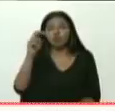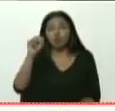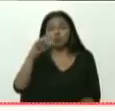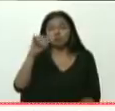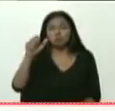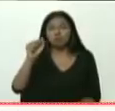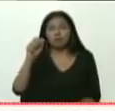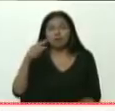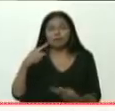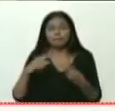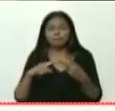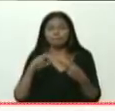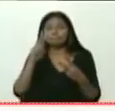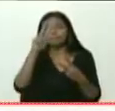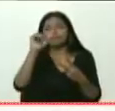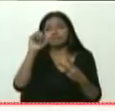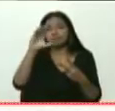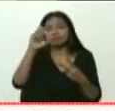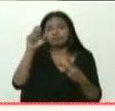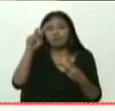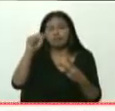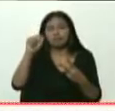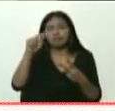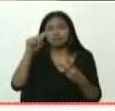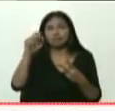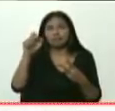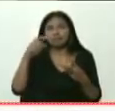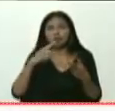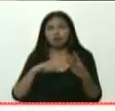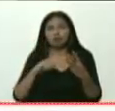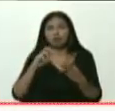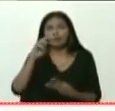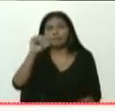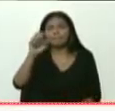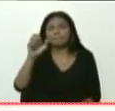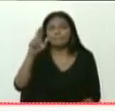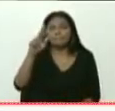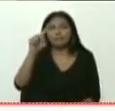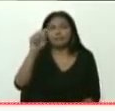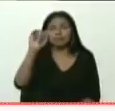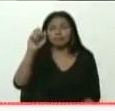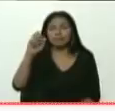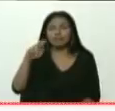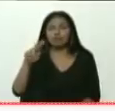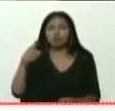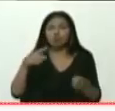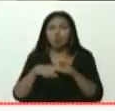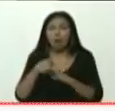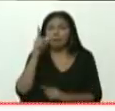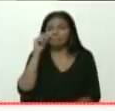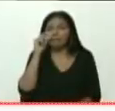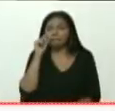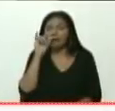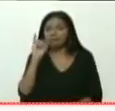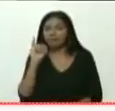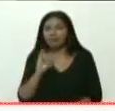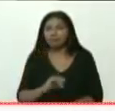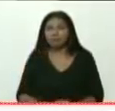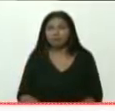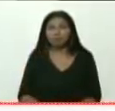a Vicente Díaz y a un señor llamado Martínez Mótola, que es como el papá de él,